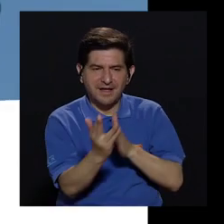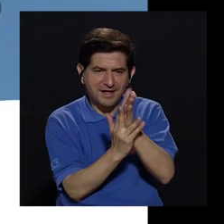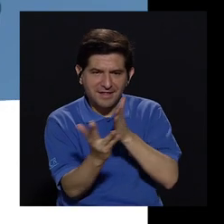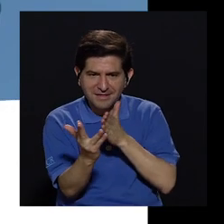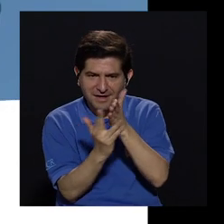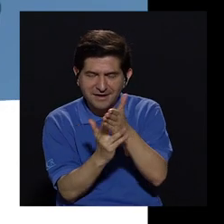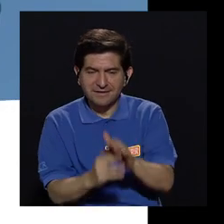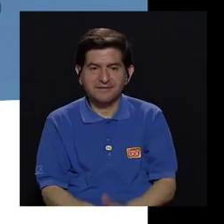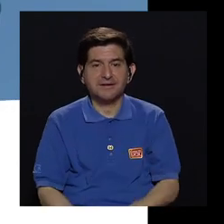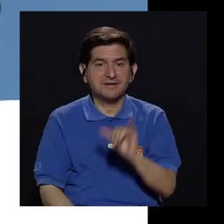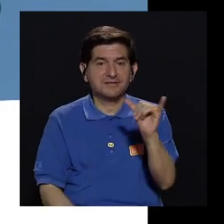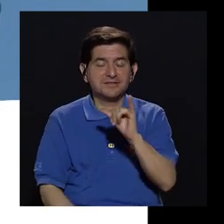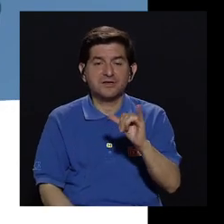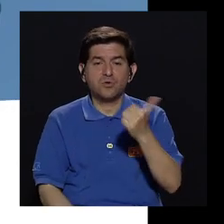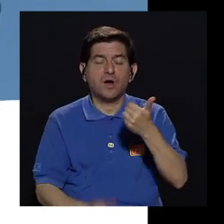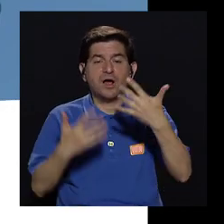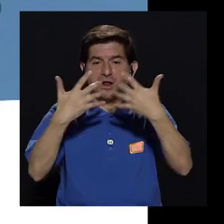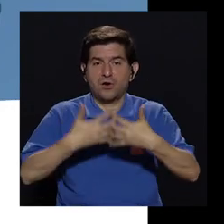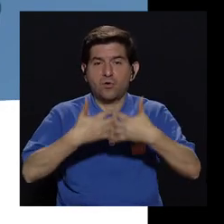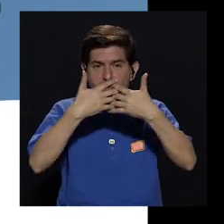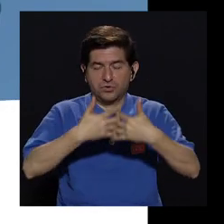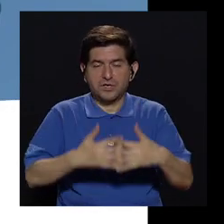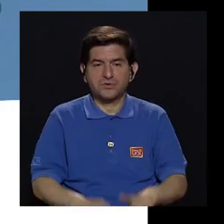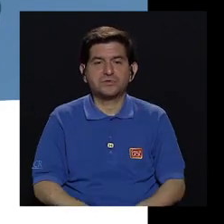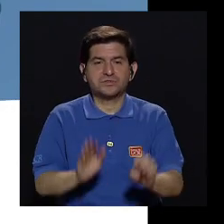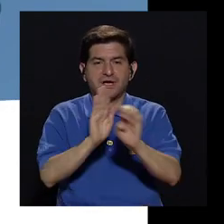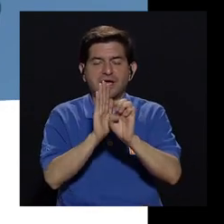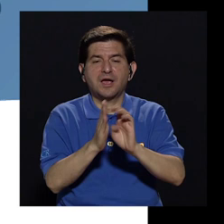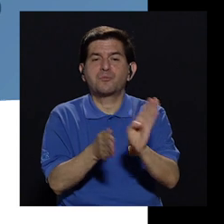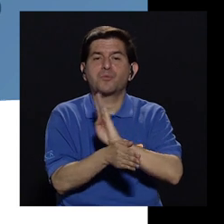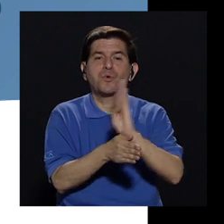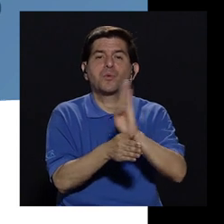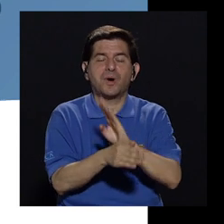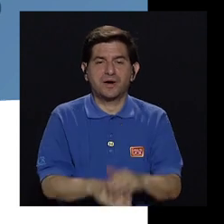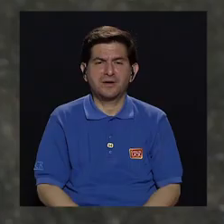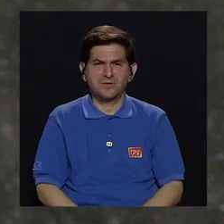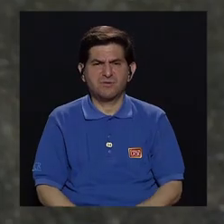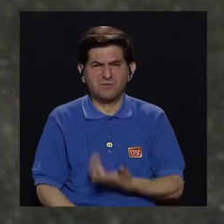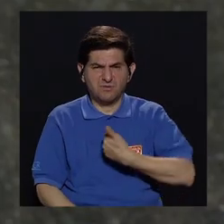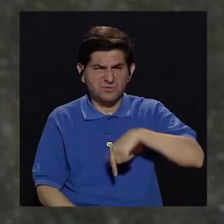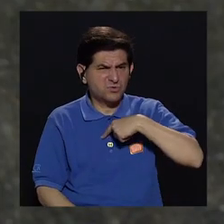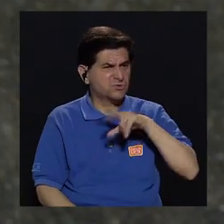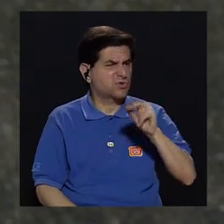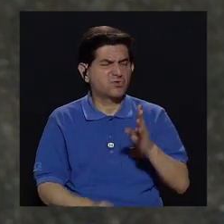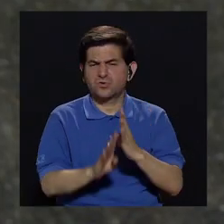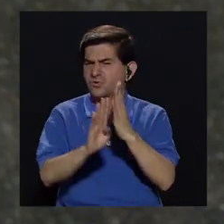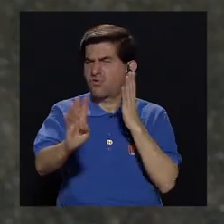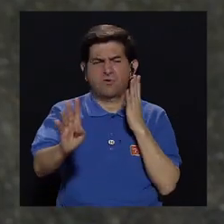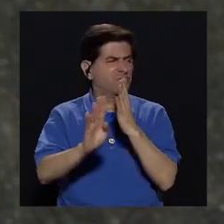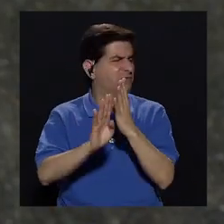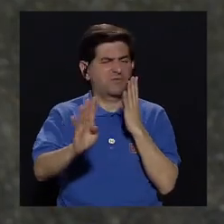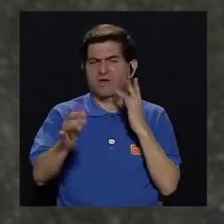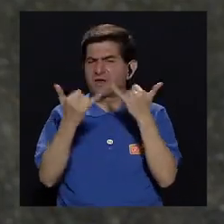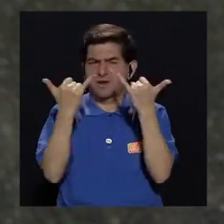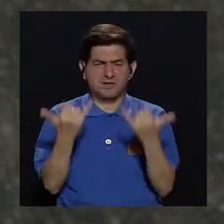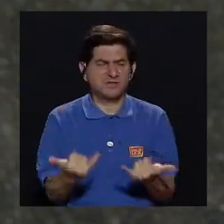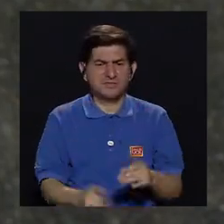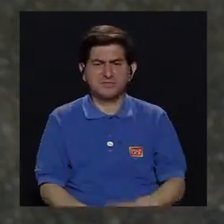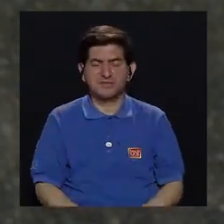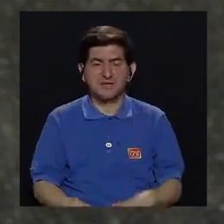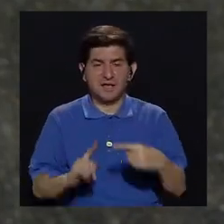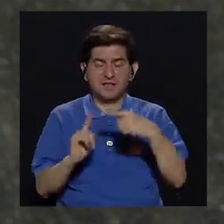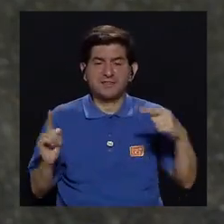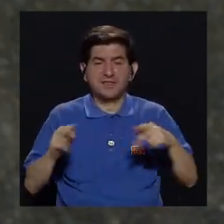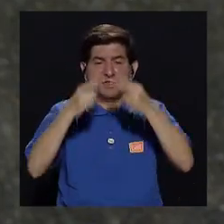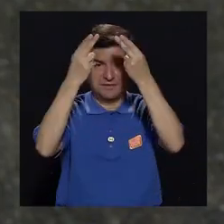alcance, a como lo ha logrado otra industria, como por ejemplo la industria bancaria. Hoy en día ya no vamos a hacer tantas filas a los bancos. Desde la